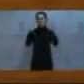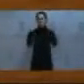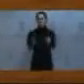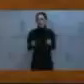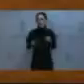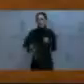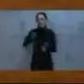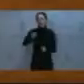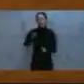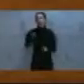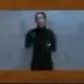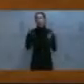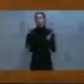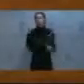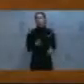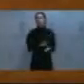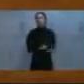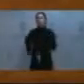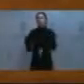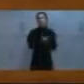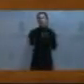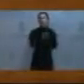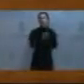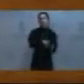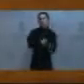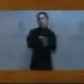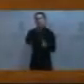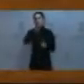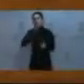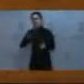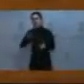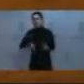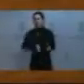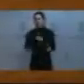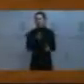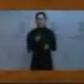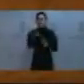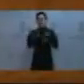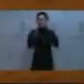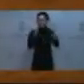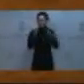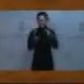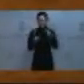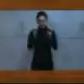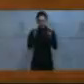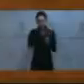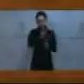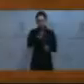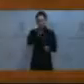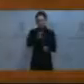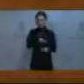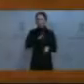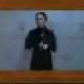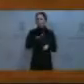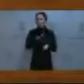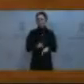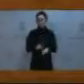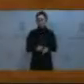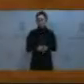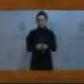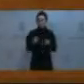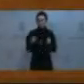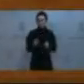los grupos de entre 30 y 45 años, cerca de un 50% como consecuencia.